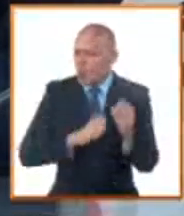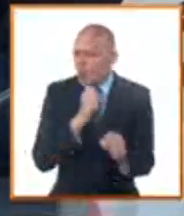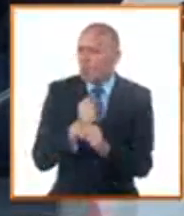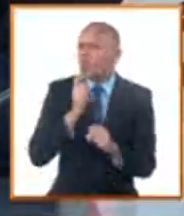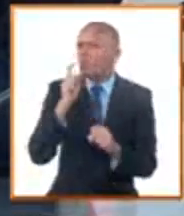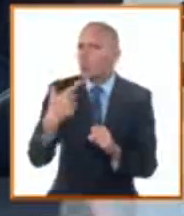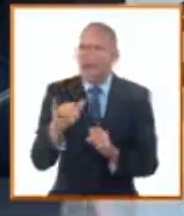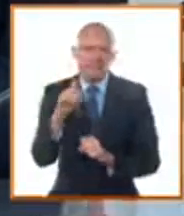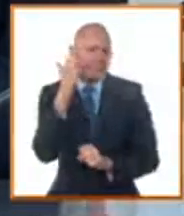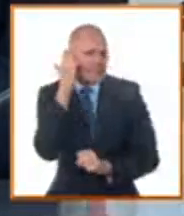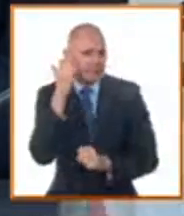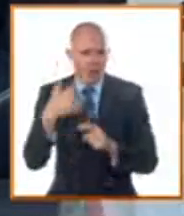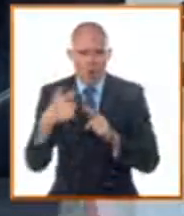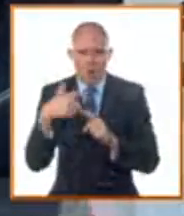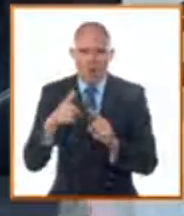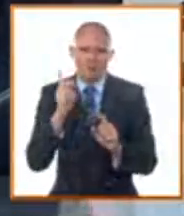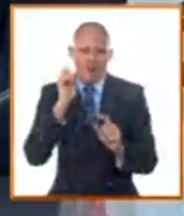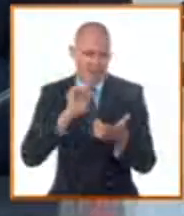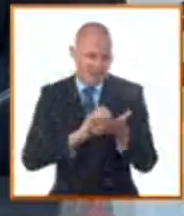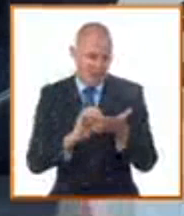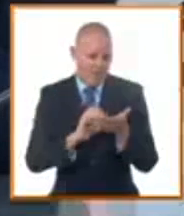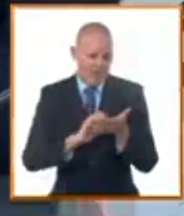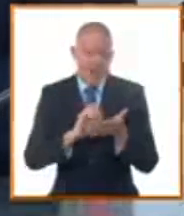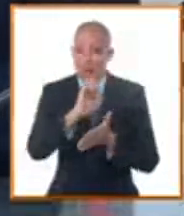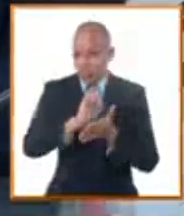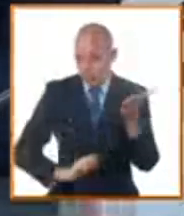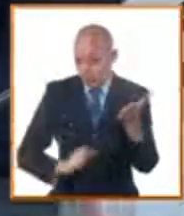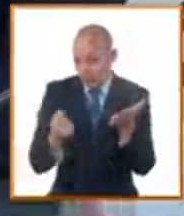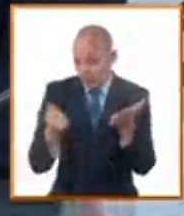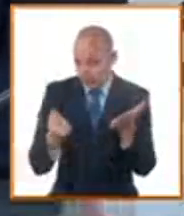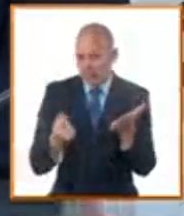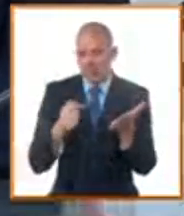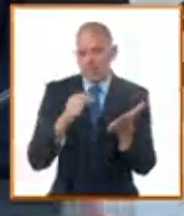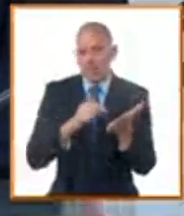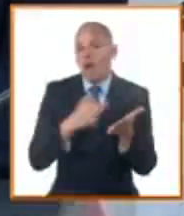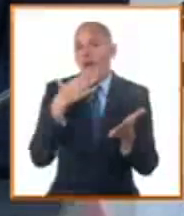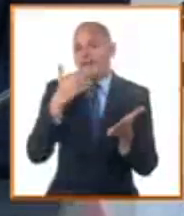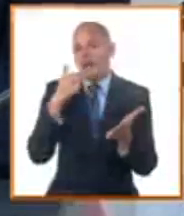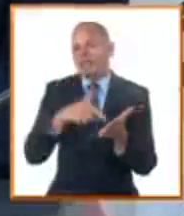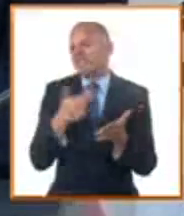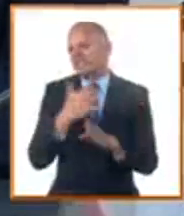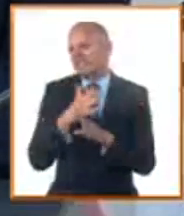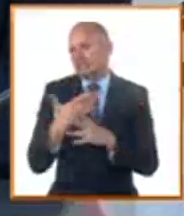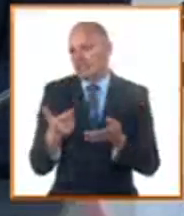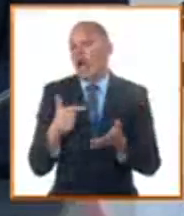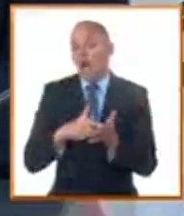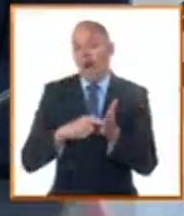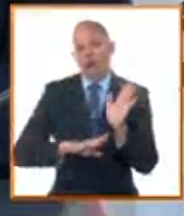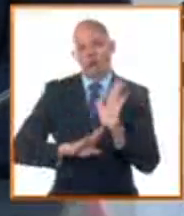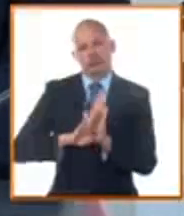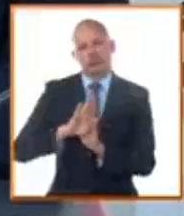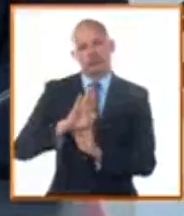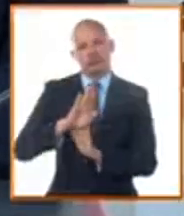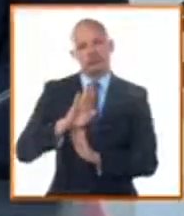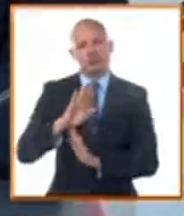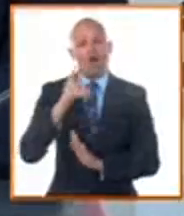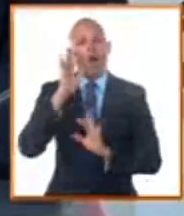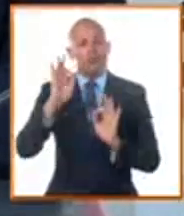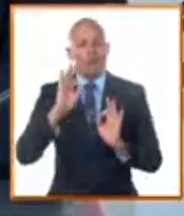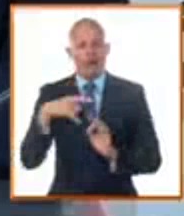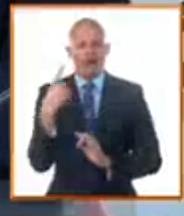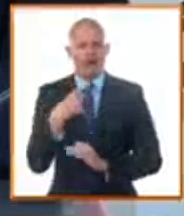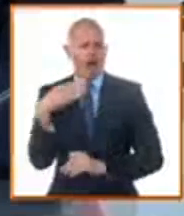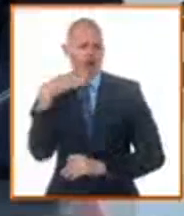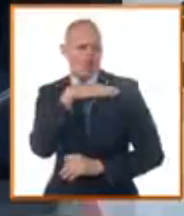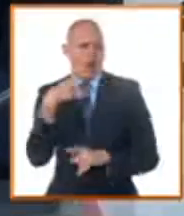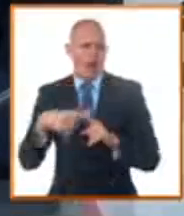de ciudadanía, de sociedad educada en estas nuevas tecnologías, en el uso intensivo de estas nuevas tecnologías, que además